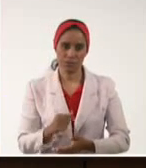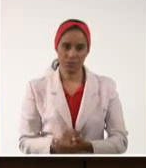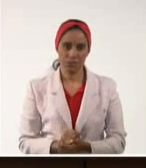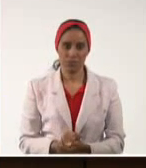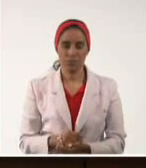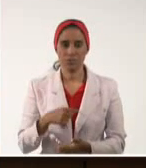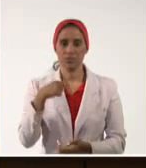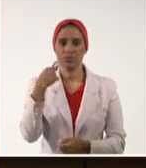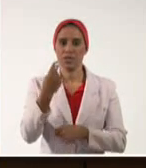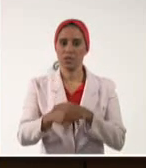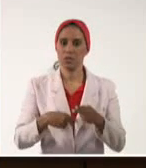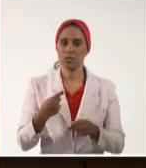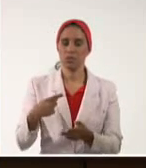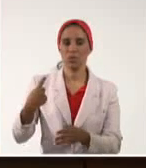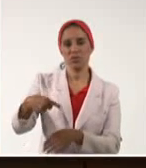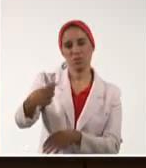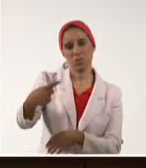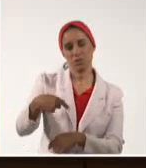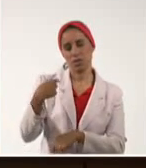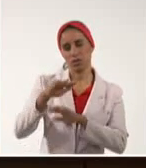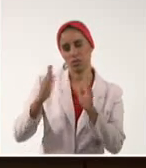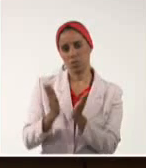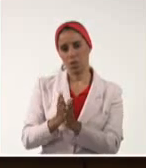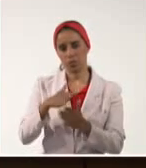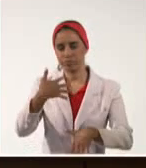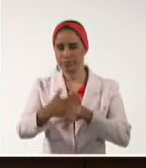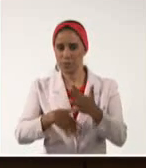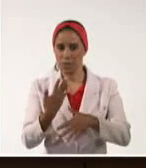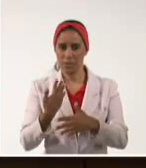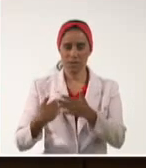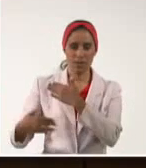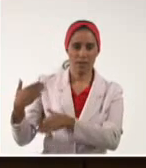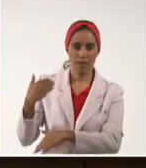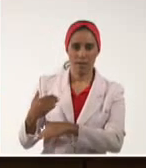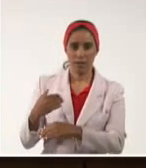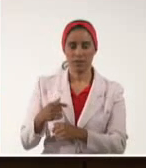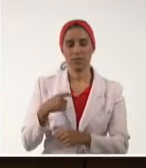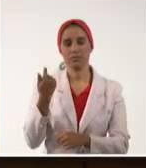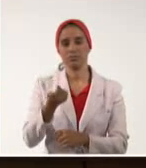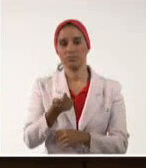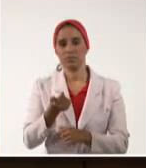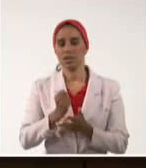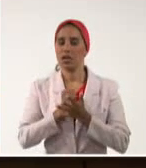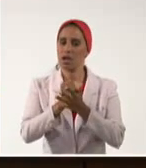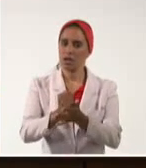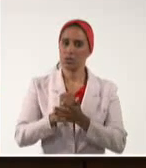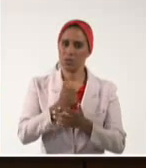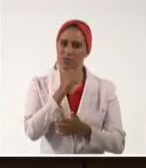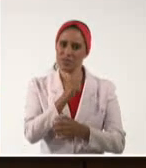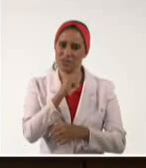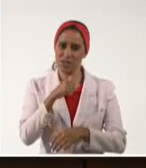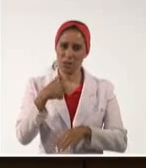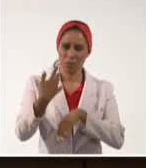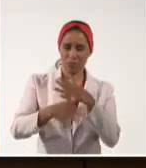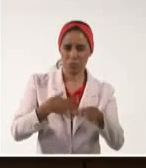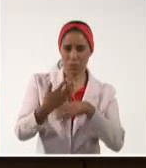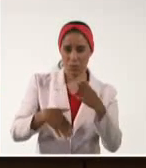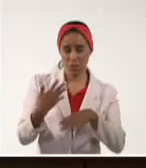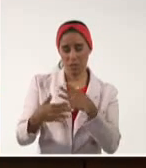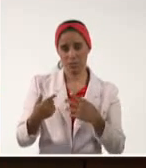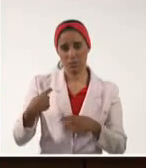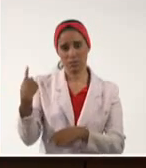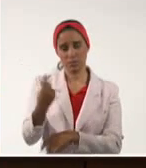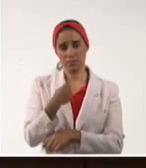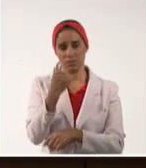estas problemáticas y su acumulación en el tiempo han facilitado la presencia de fenómenos y manifestaciones negativas en